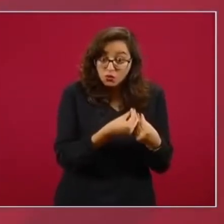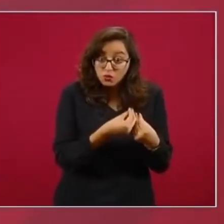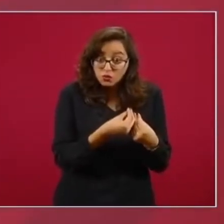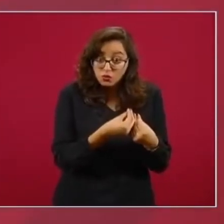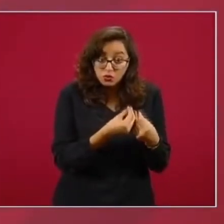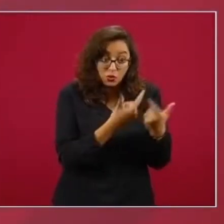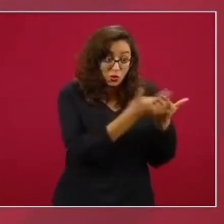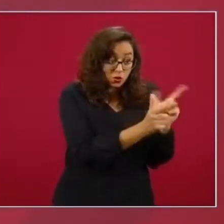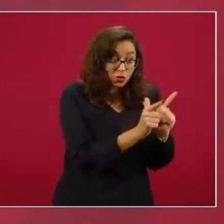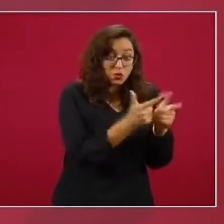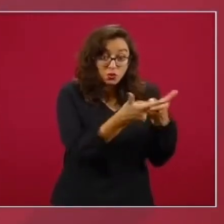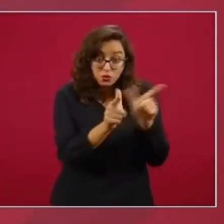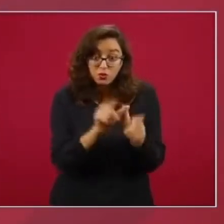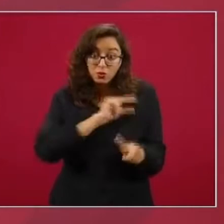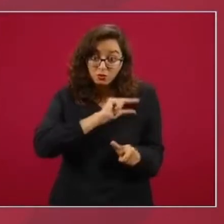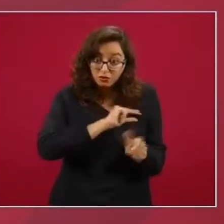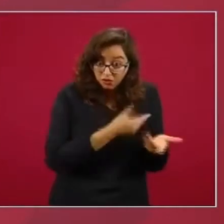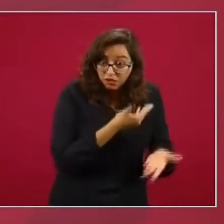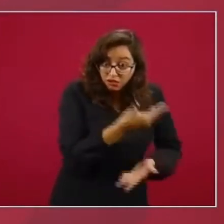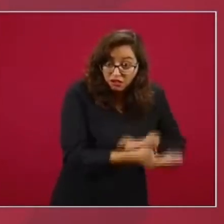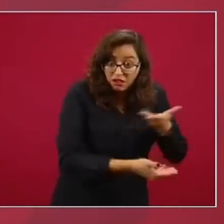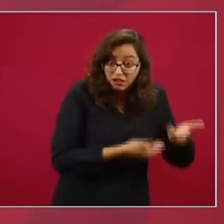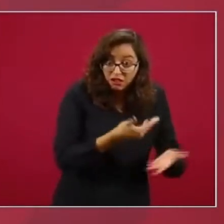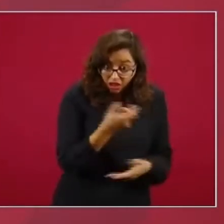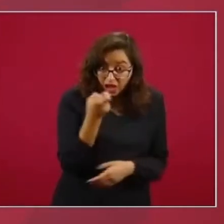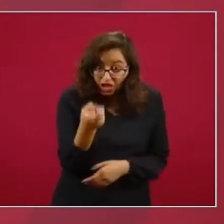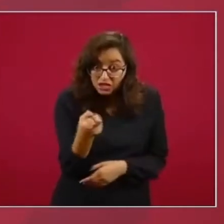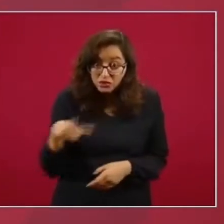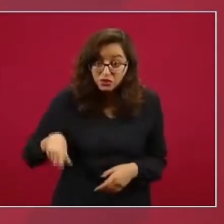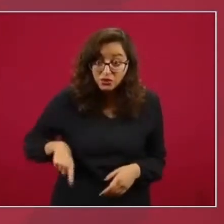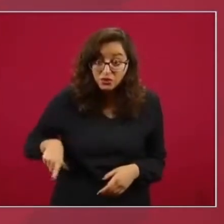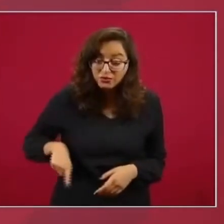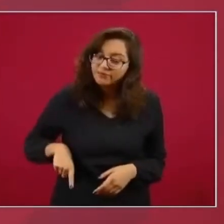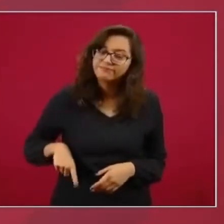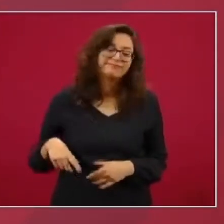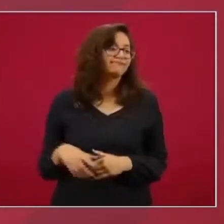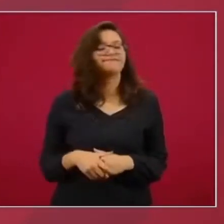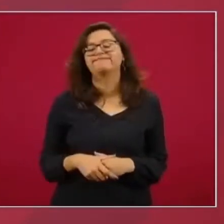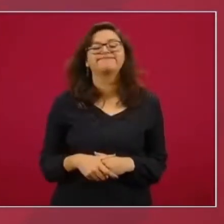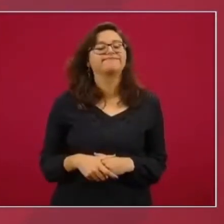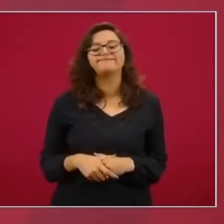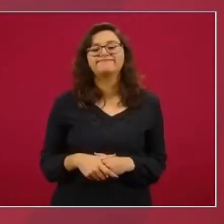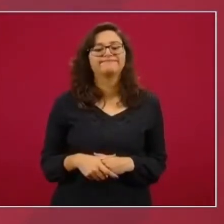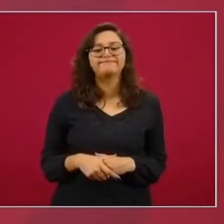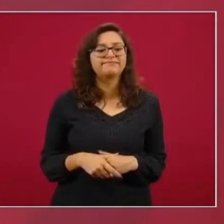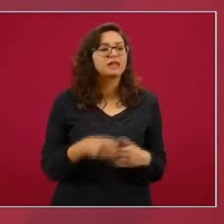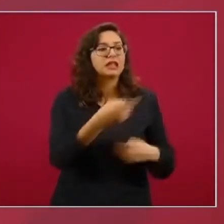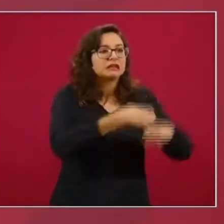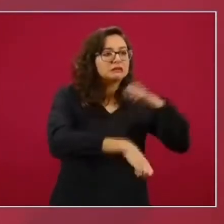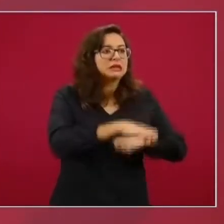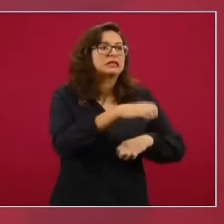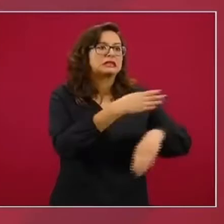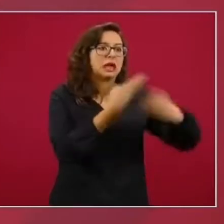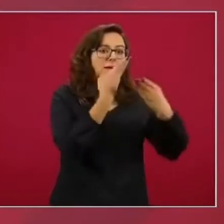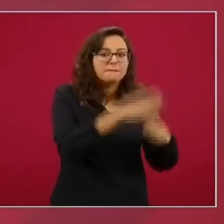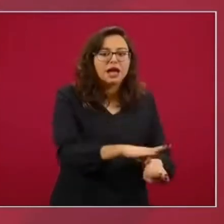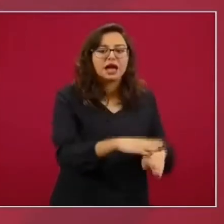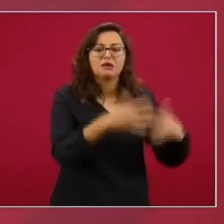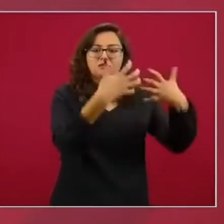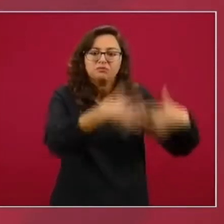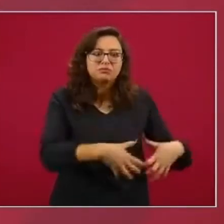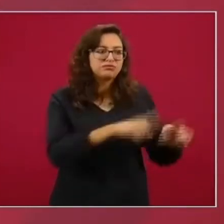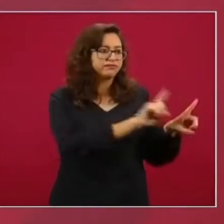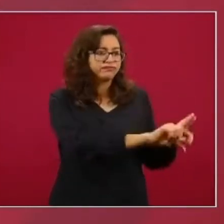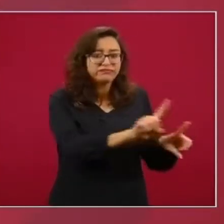de grupos privados, particulares, de corporaciones, de bancos, de